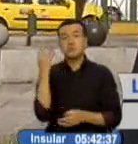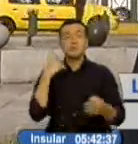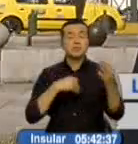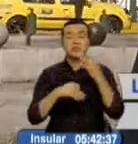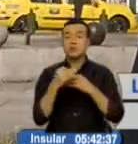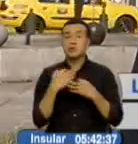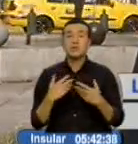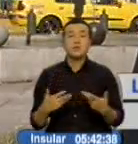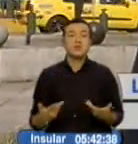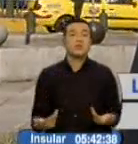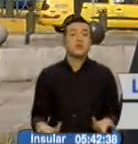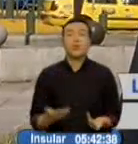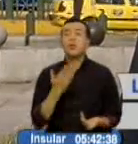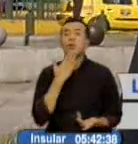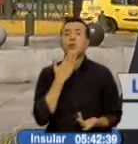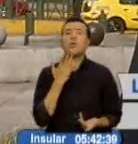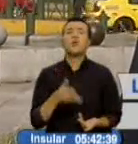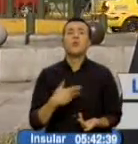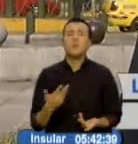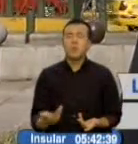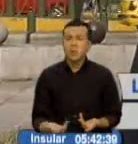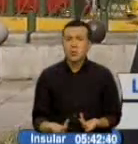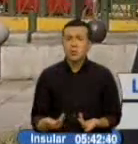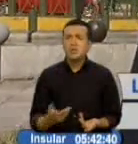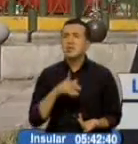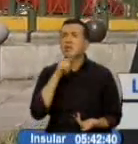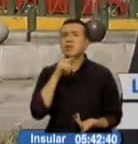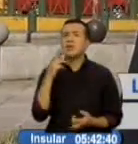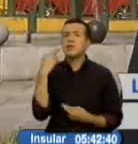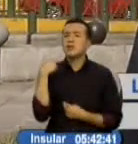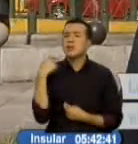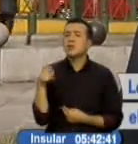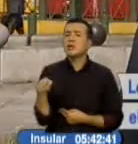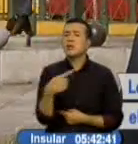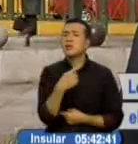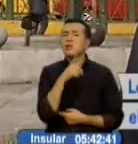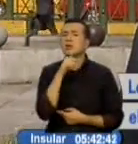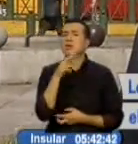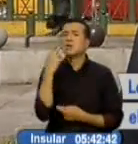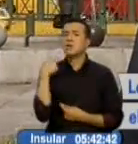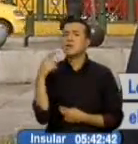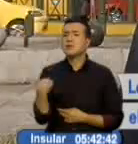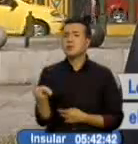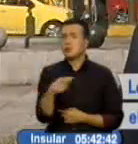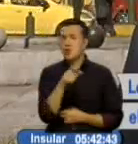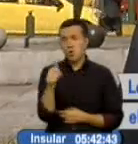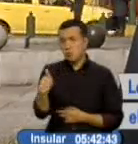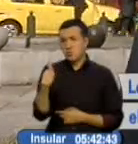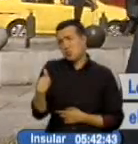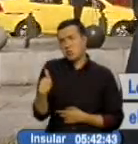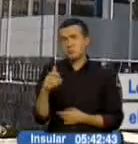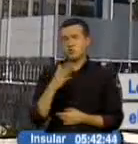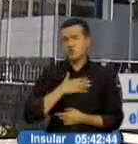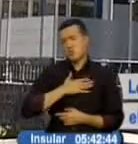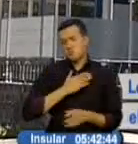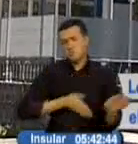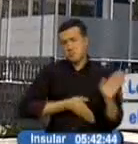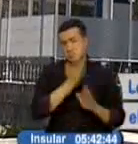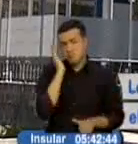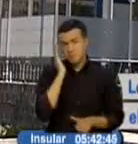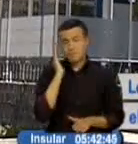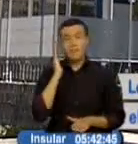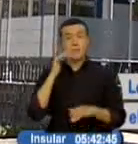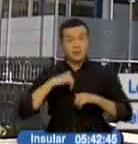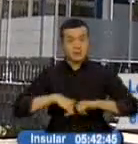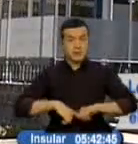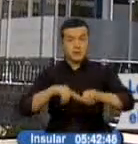explicar y tendrá que determinarse quién le daba esa delegación o él se las atribuía. Las versiones